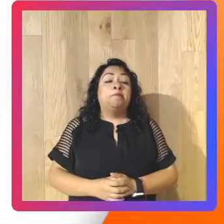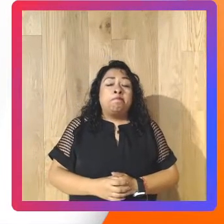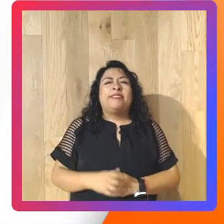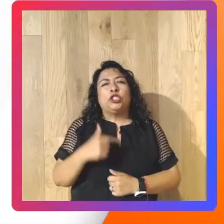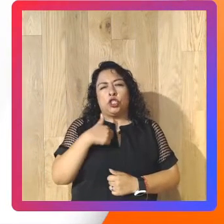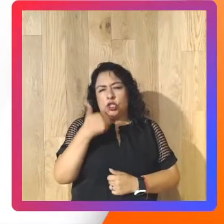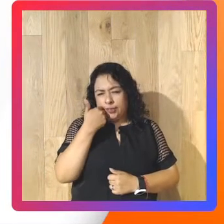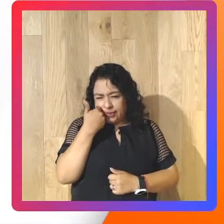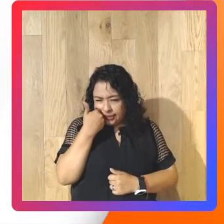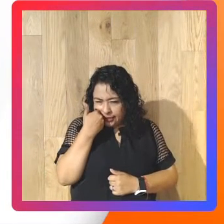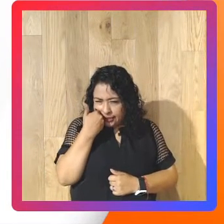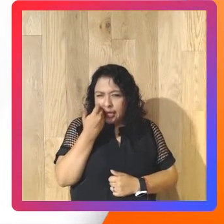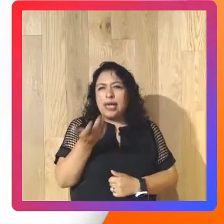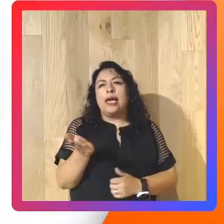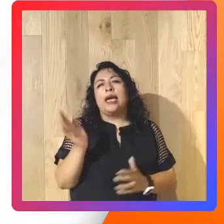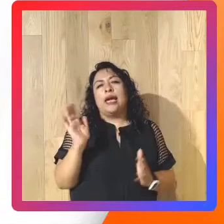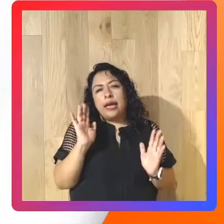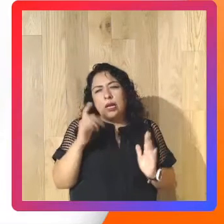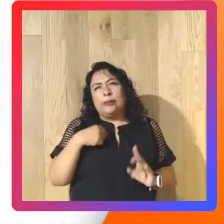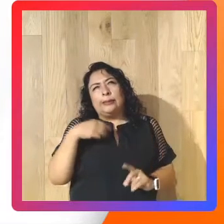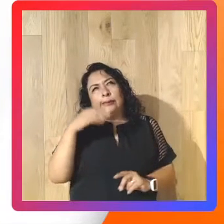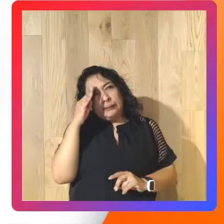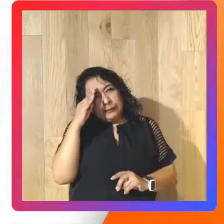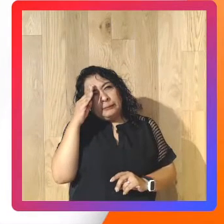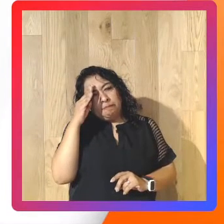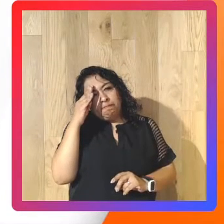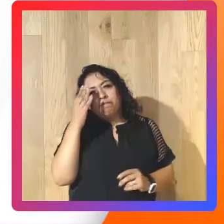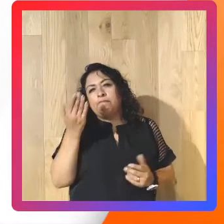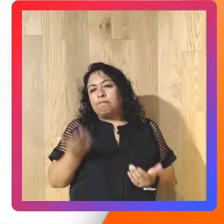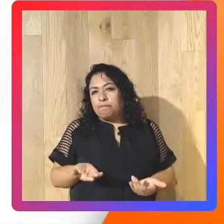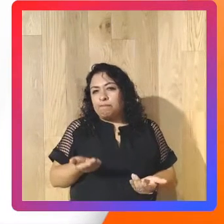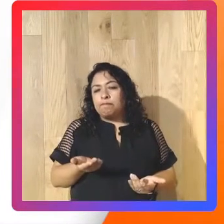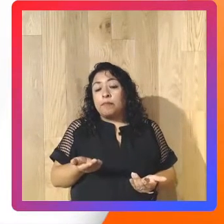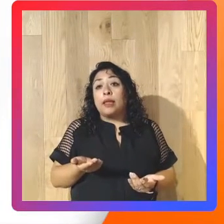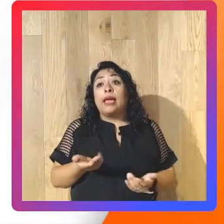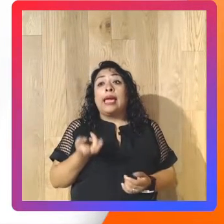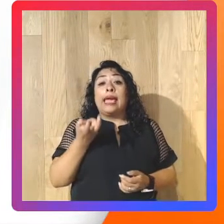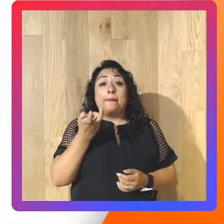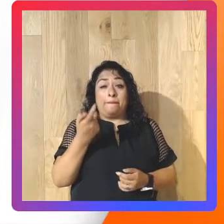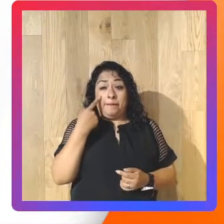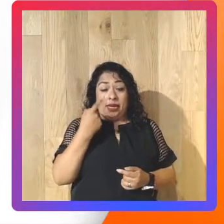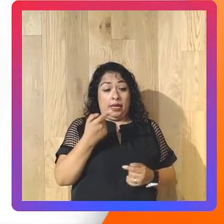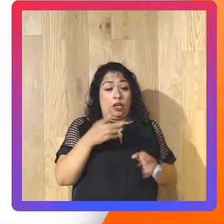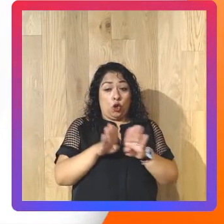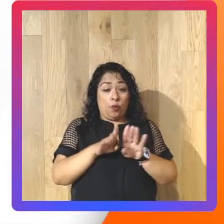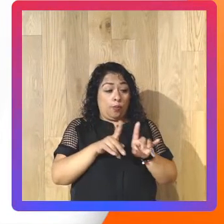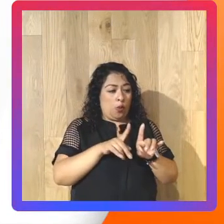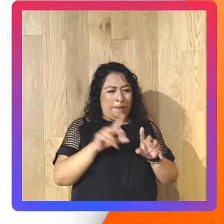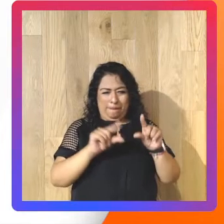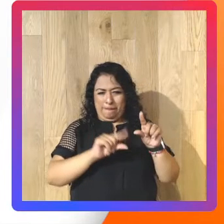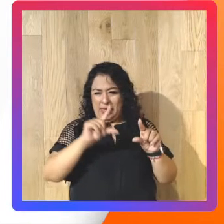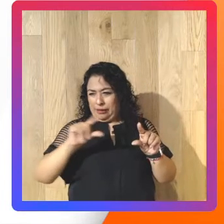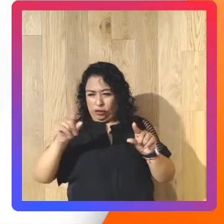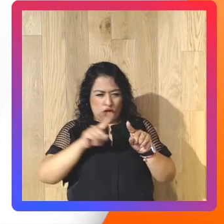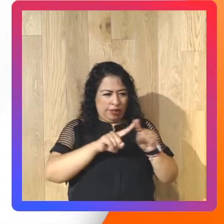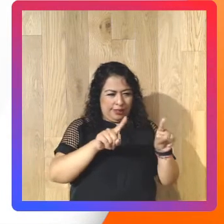yo quisiera, una reflexión es que este diferencial de mediciones